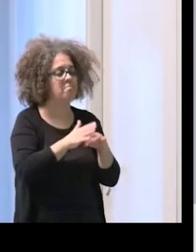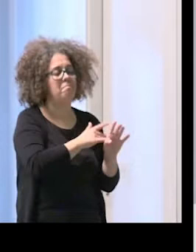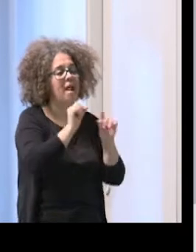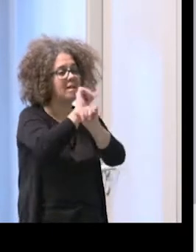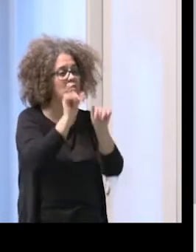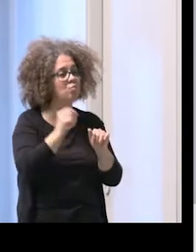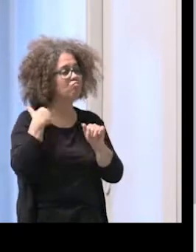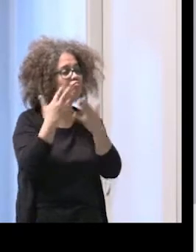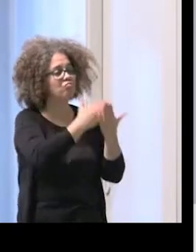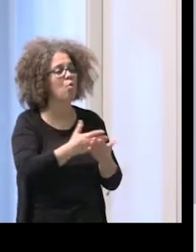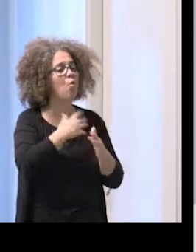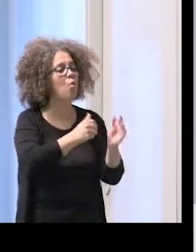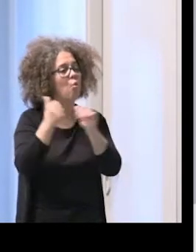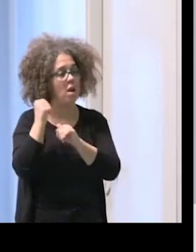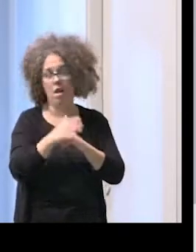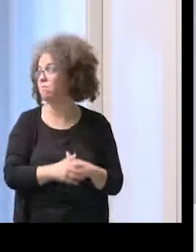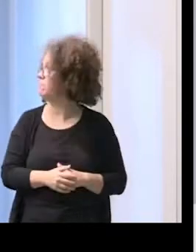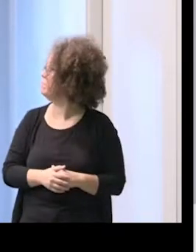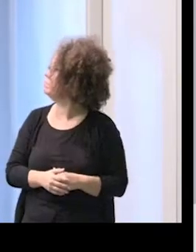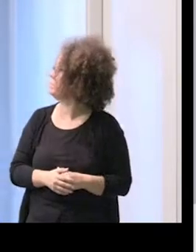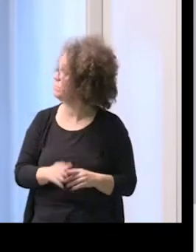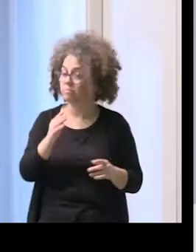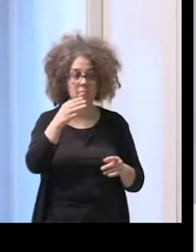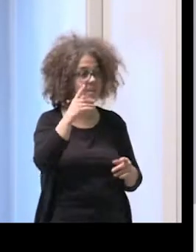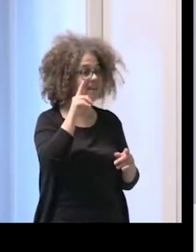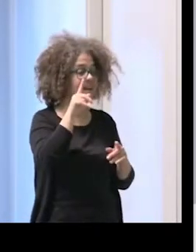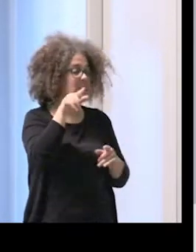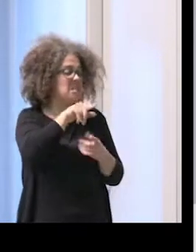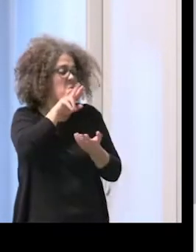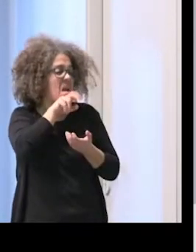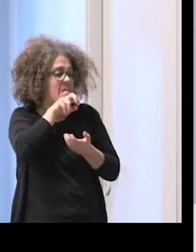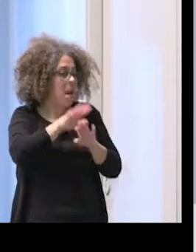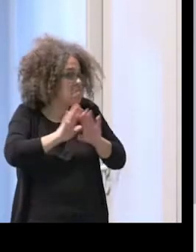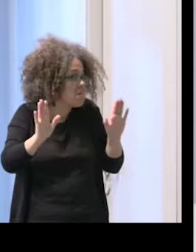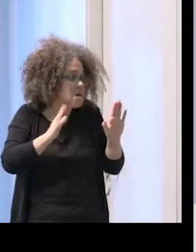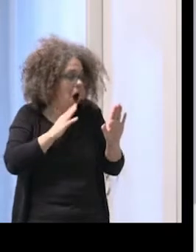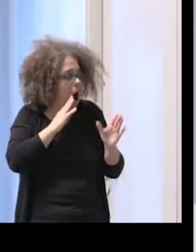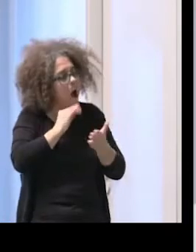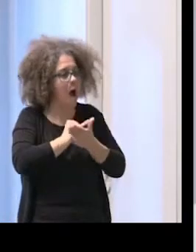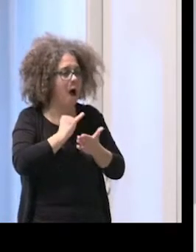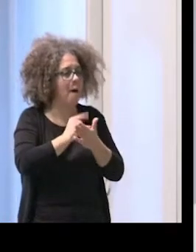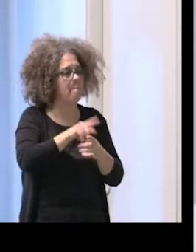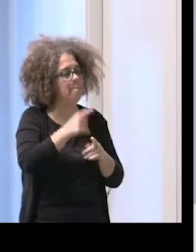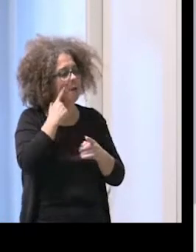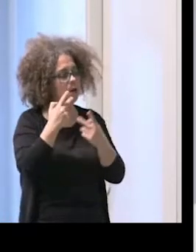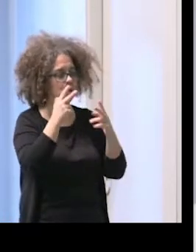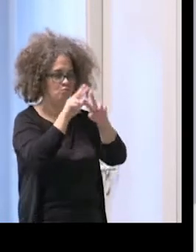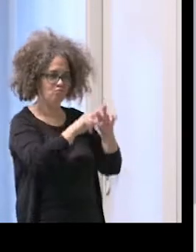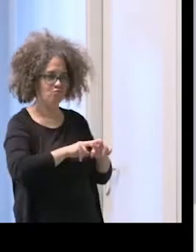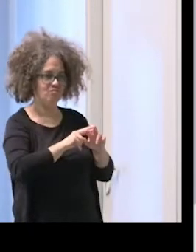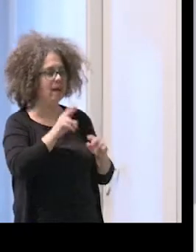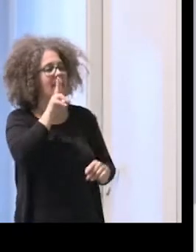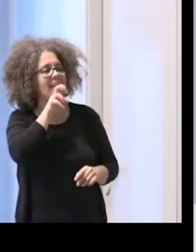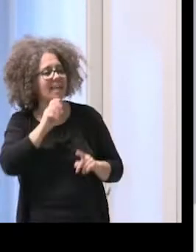esta patología es el gerbo. El gerbo es un roedor pequeño que lo distingue del ratón, por ejemplo, que es el modelo